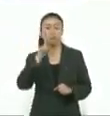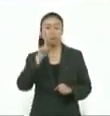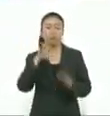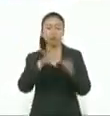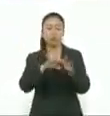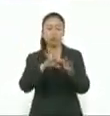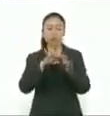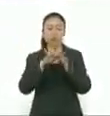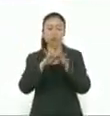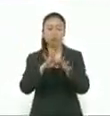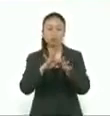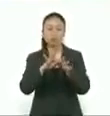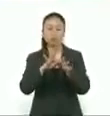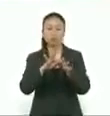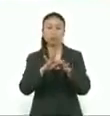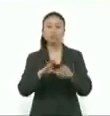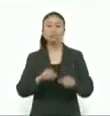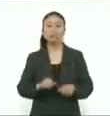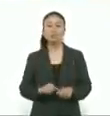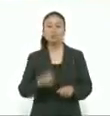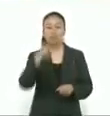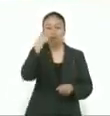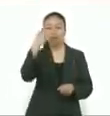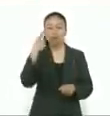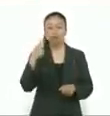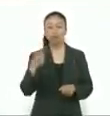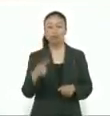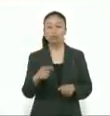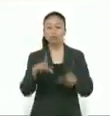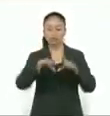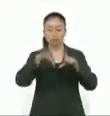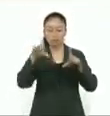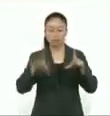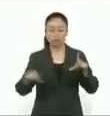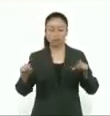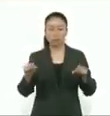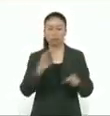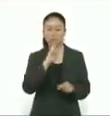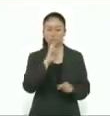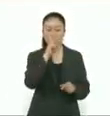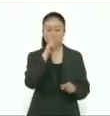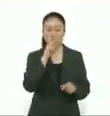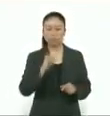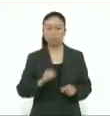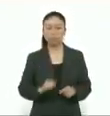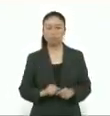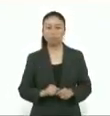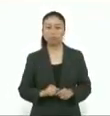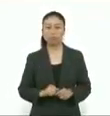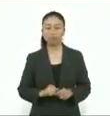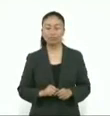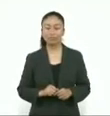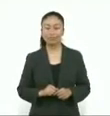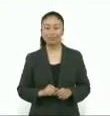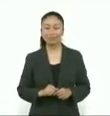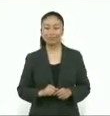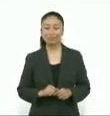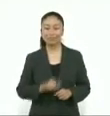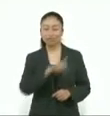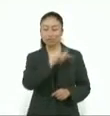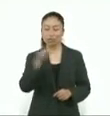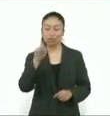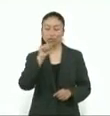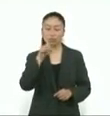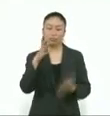la esencia del llamado a hacer una nueva historia. Hagamos todas una nueva historia por México. ¡Muchas